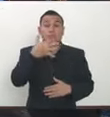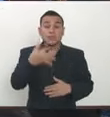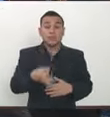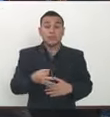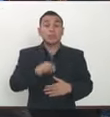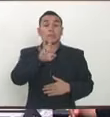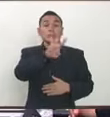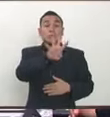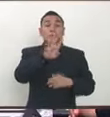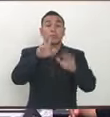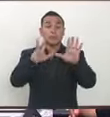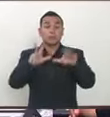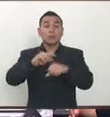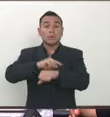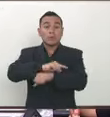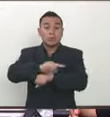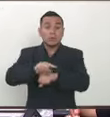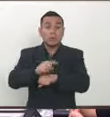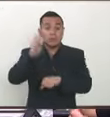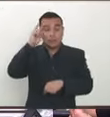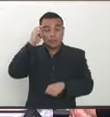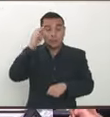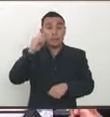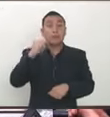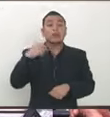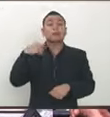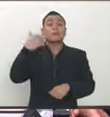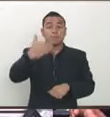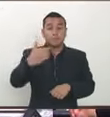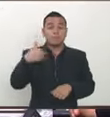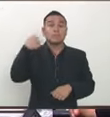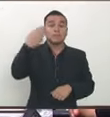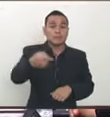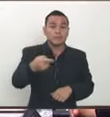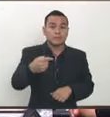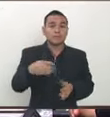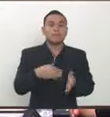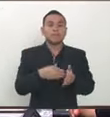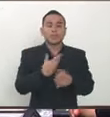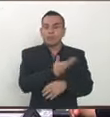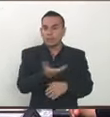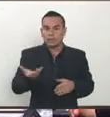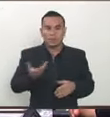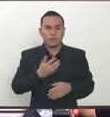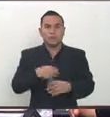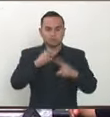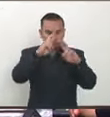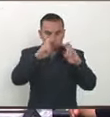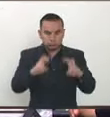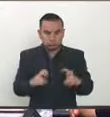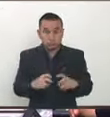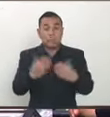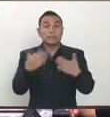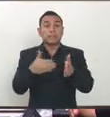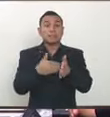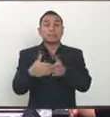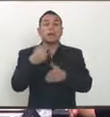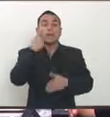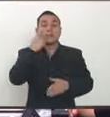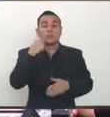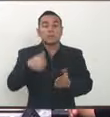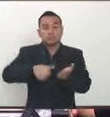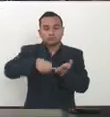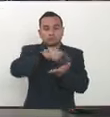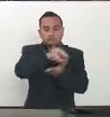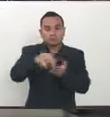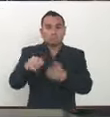dentro de 48 horas, es decir, pasado mañana a estas horas, se va a levantar el cordón sanitario que se ha puesto en el municipio de